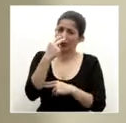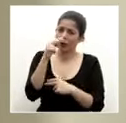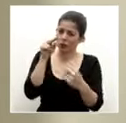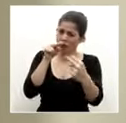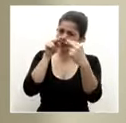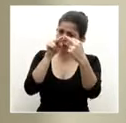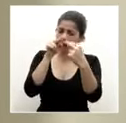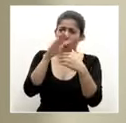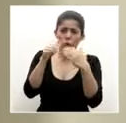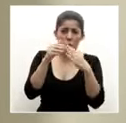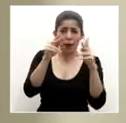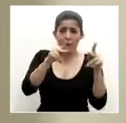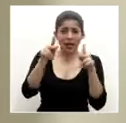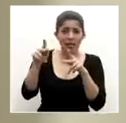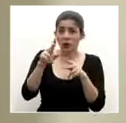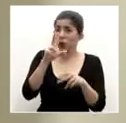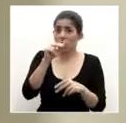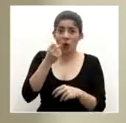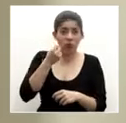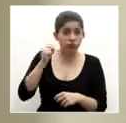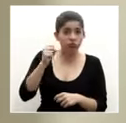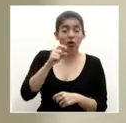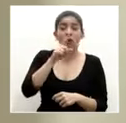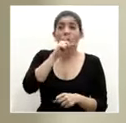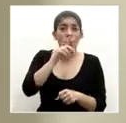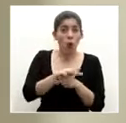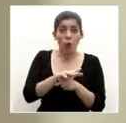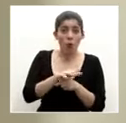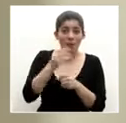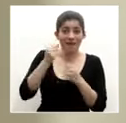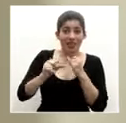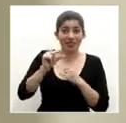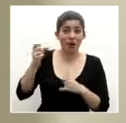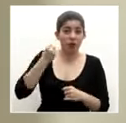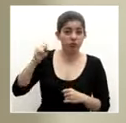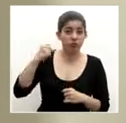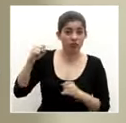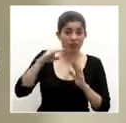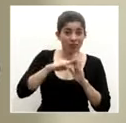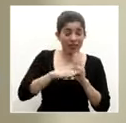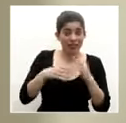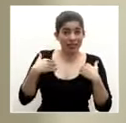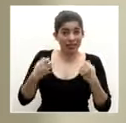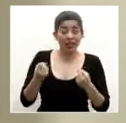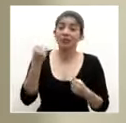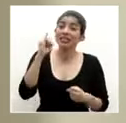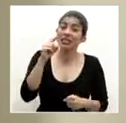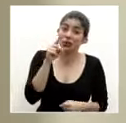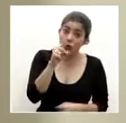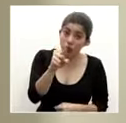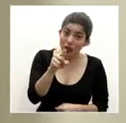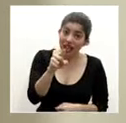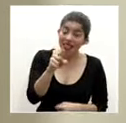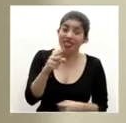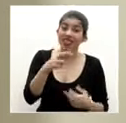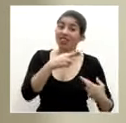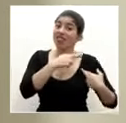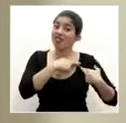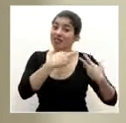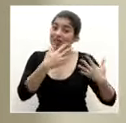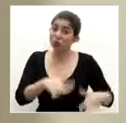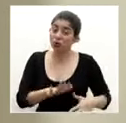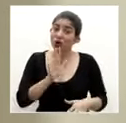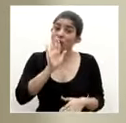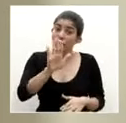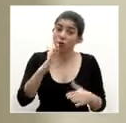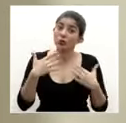a todas aquellas personas que incumplieron las medidas sanitarias durante este fin de semana, que si usted es irresponsable con su